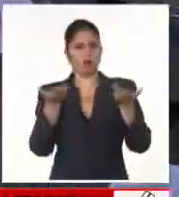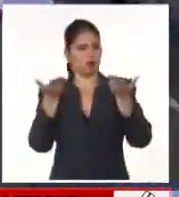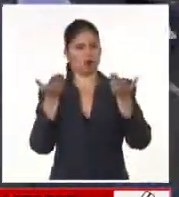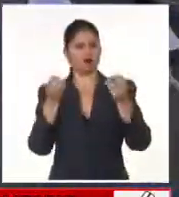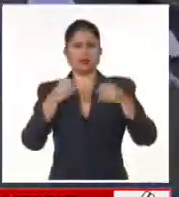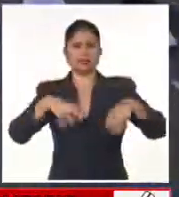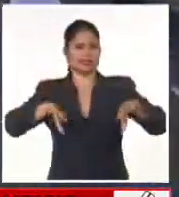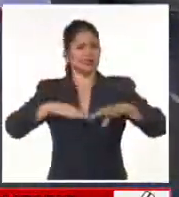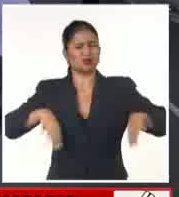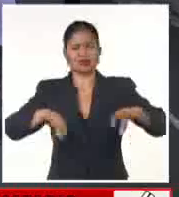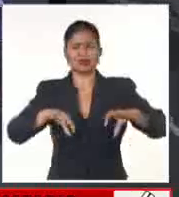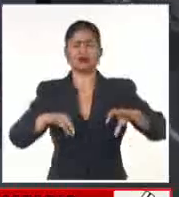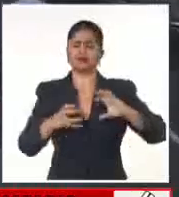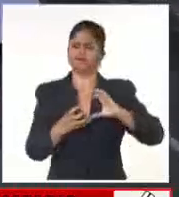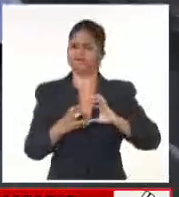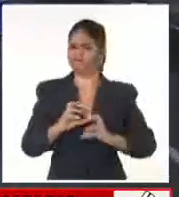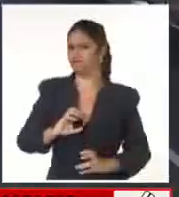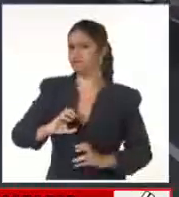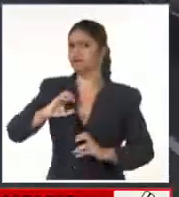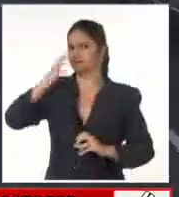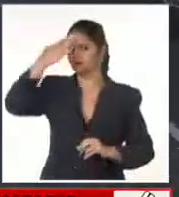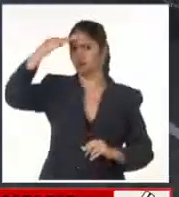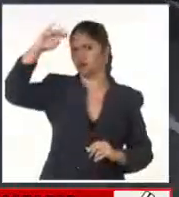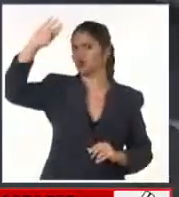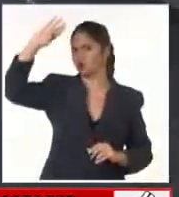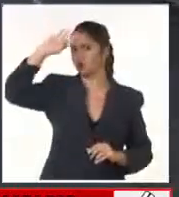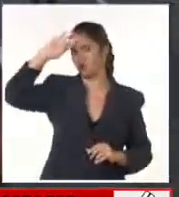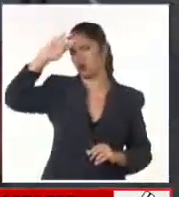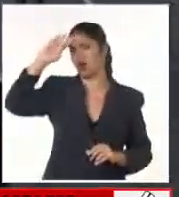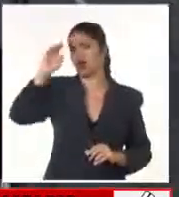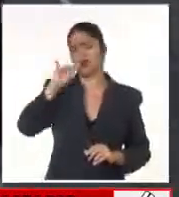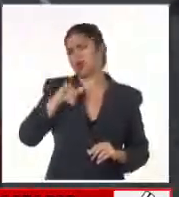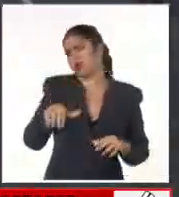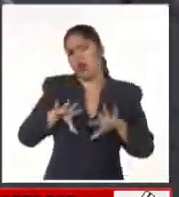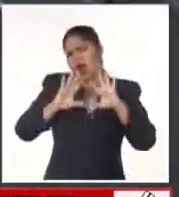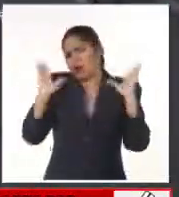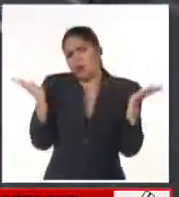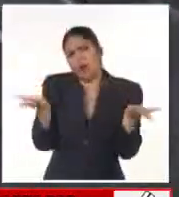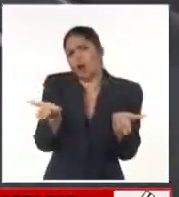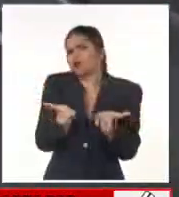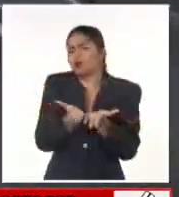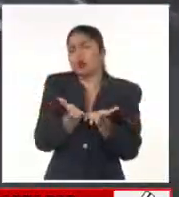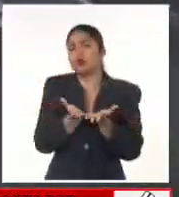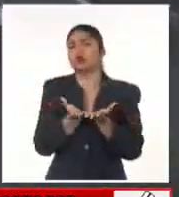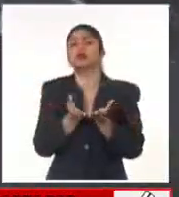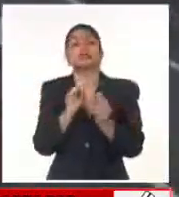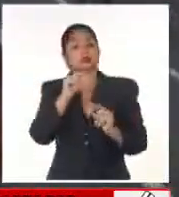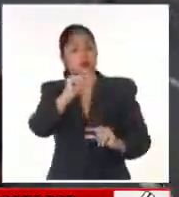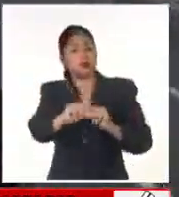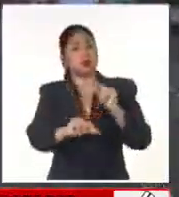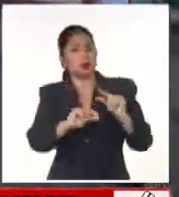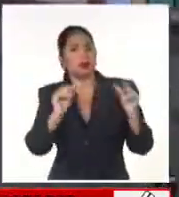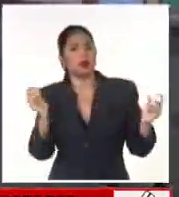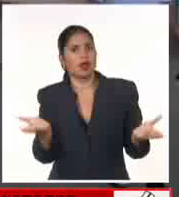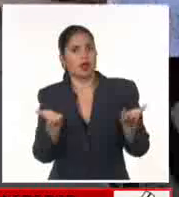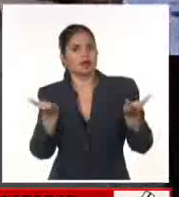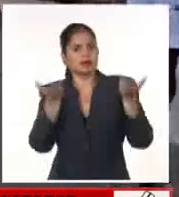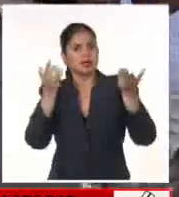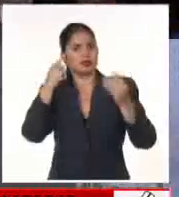muy compleja y ya progresivamente hemos ido avanzando y creo